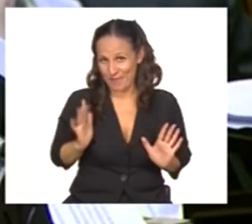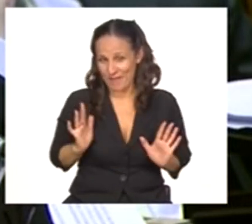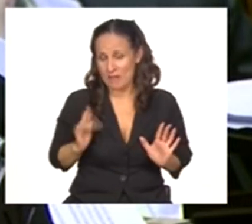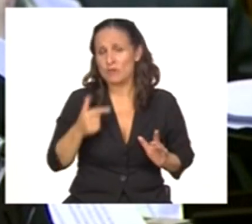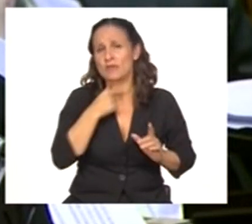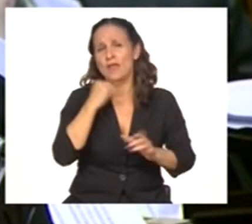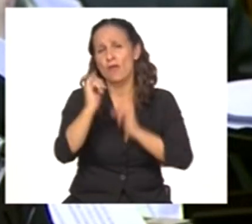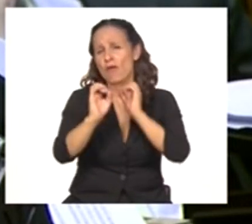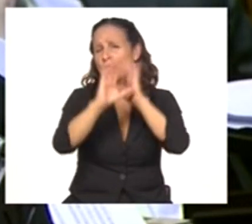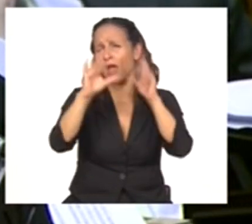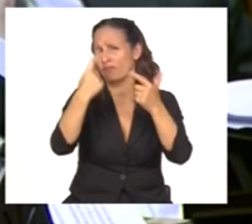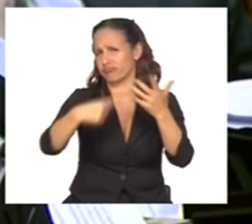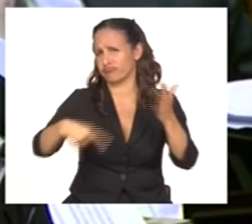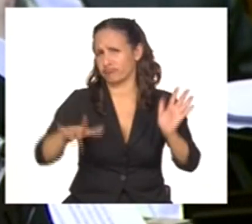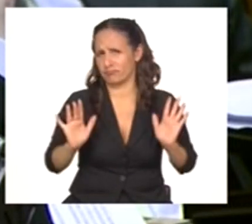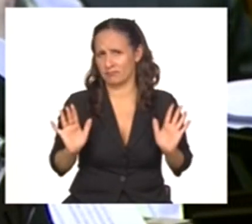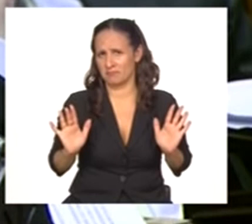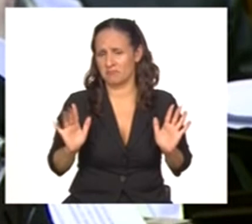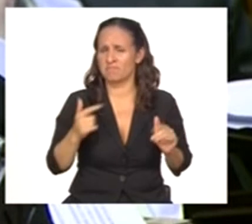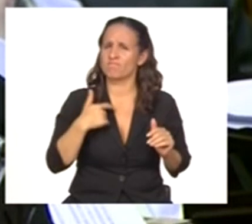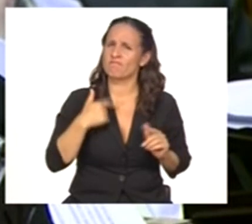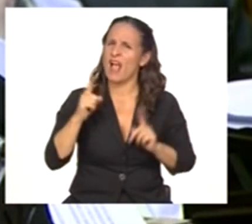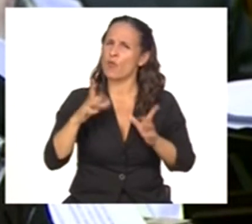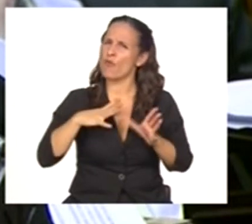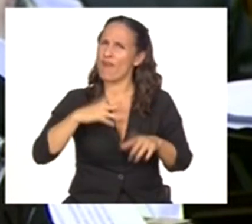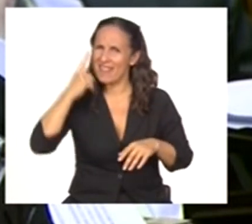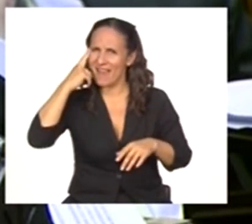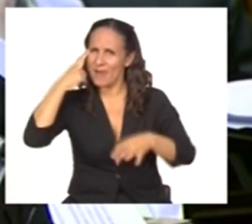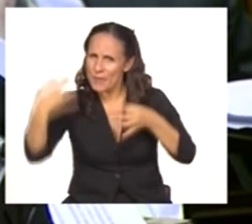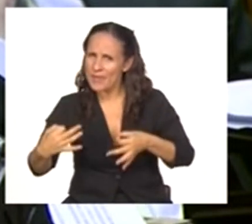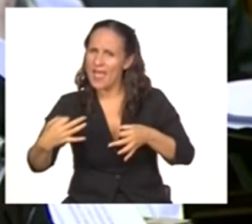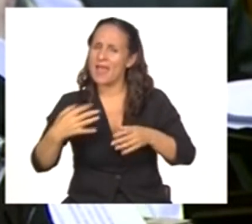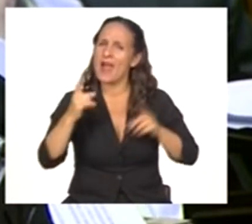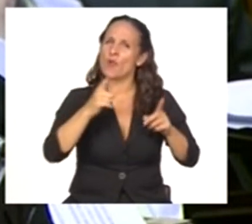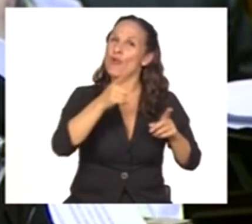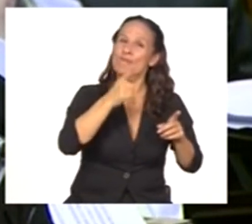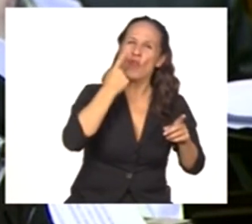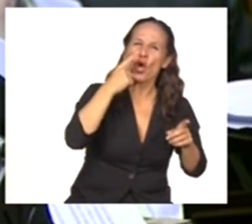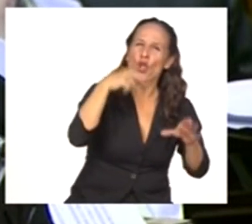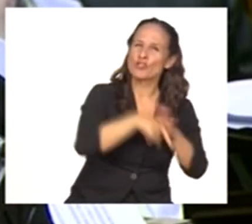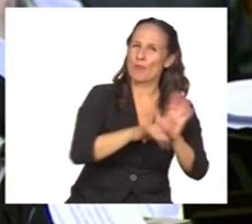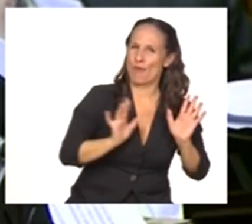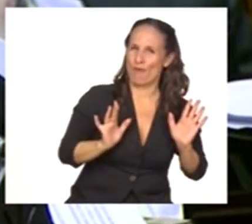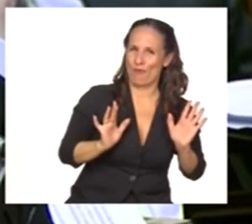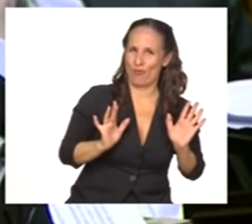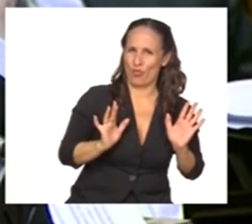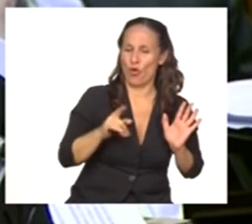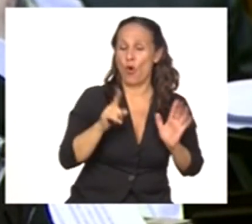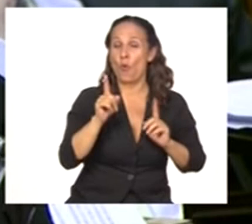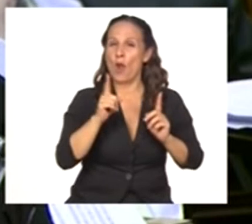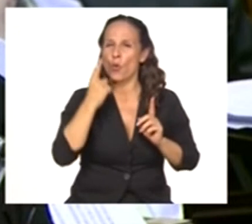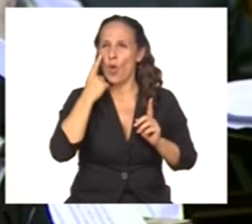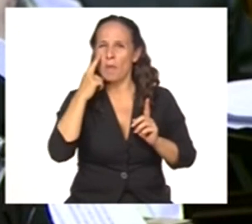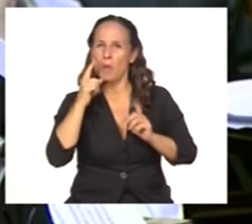aclarar muchas cosas, porque me parece que por un lado por irracionalidad, por otro lado por desconocimiento, que quizás con algún otro tipo de